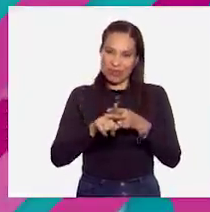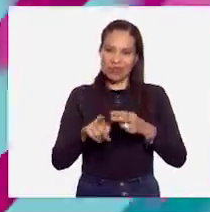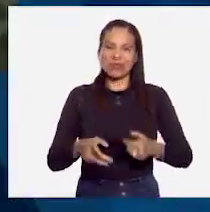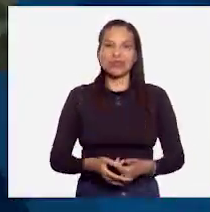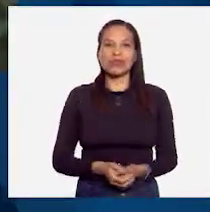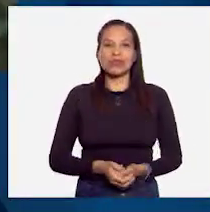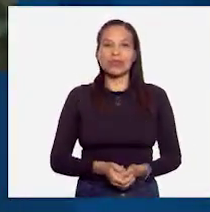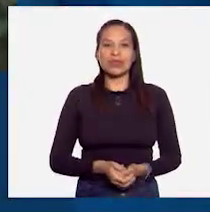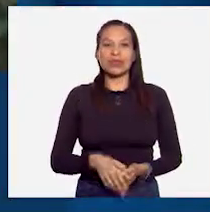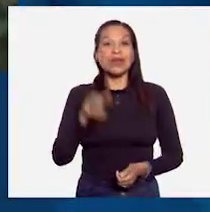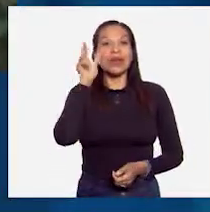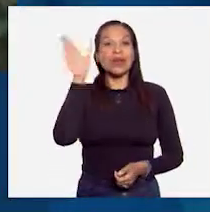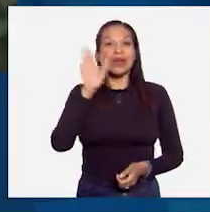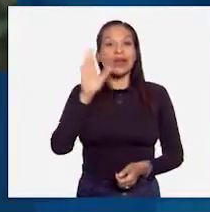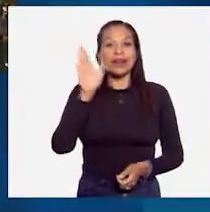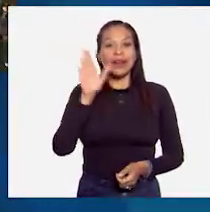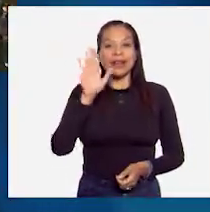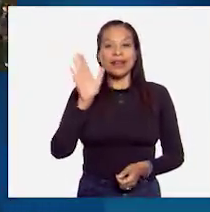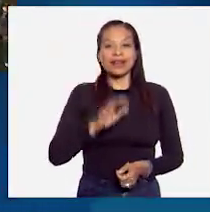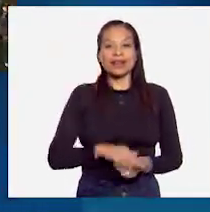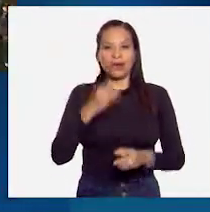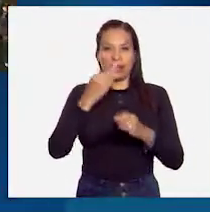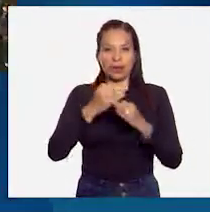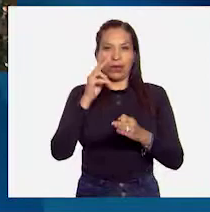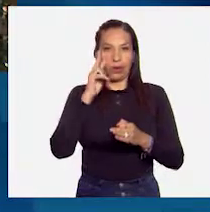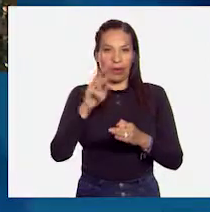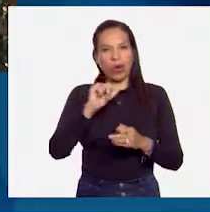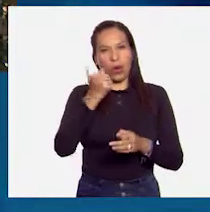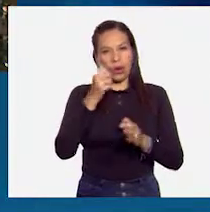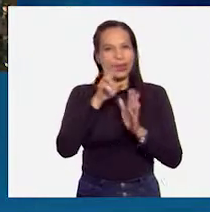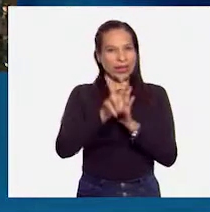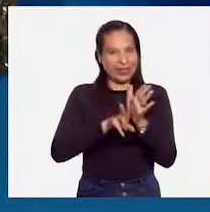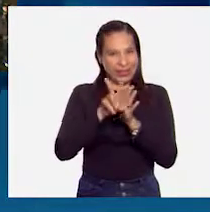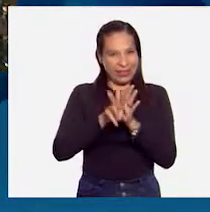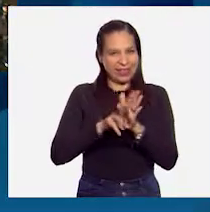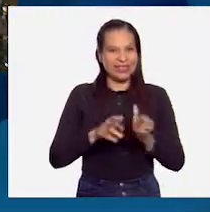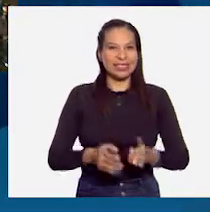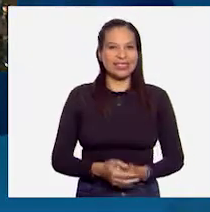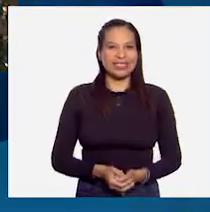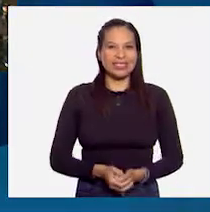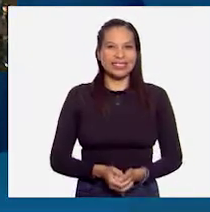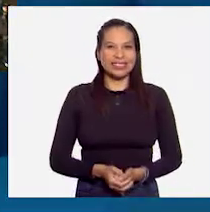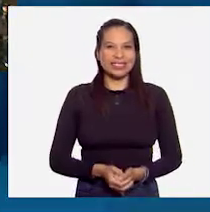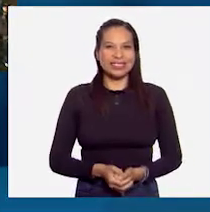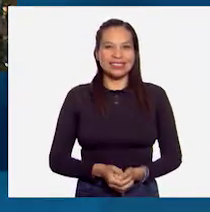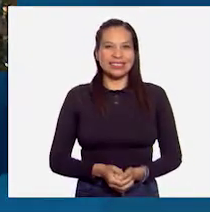¡Comenzamos! ¡Hola! ¡Vamos a ver el siguiente video!